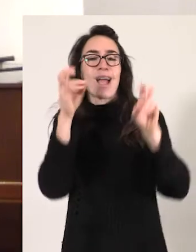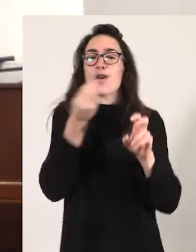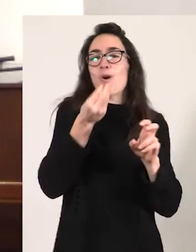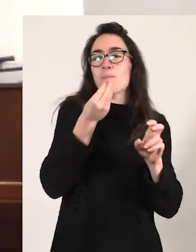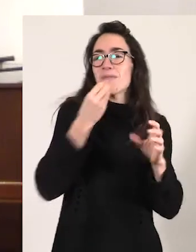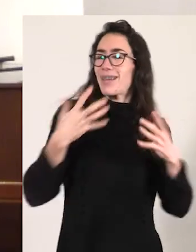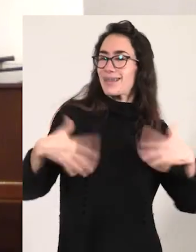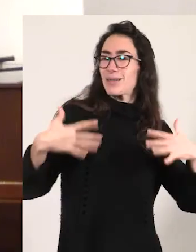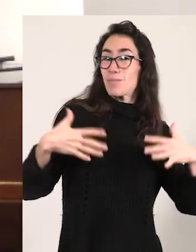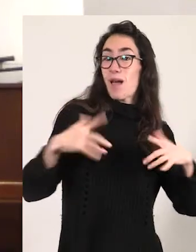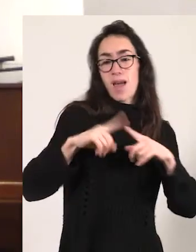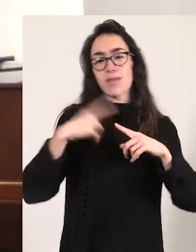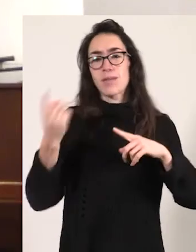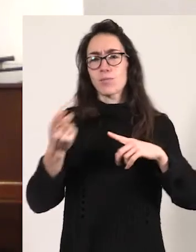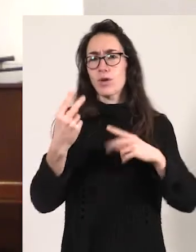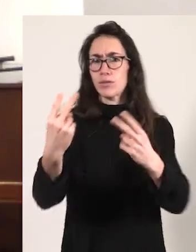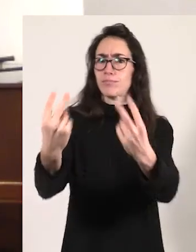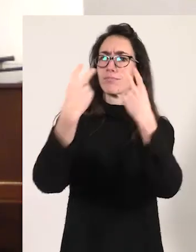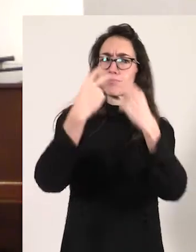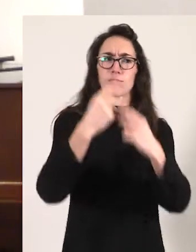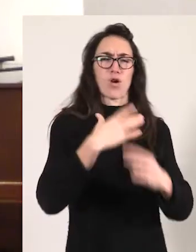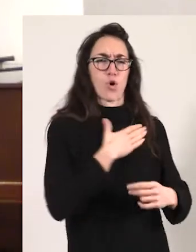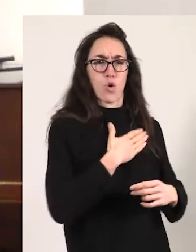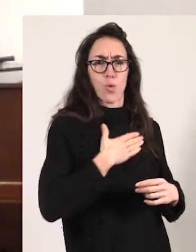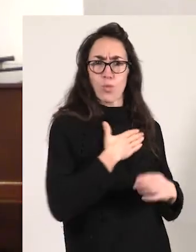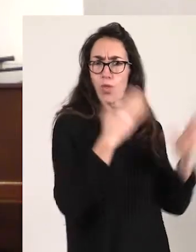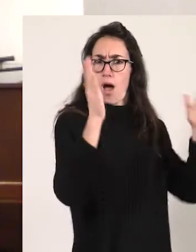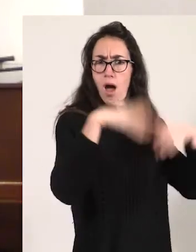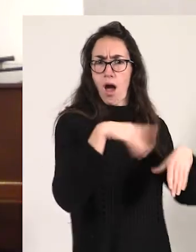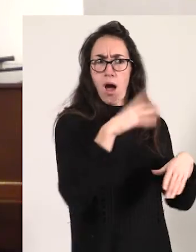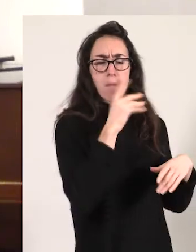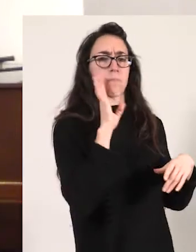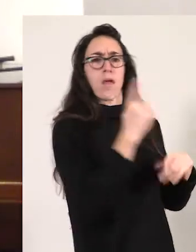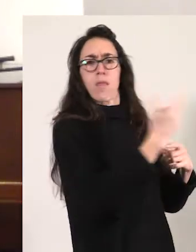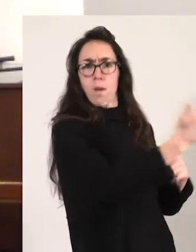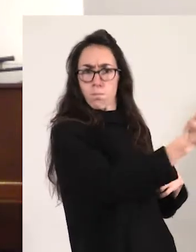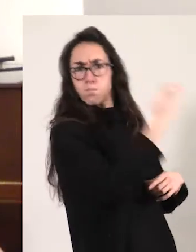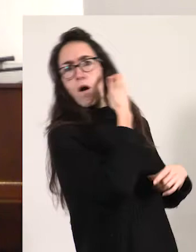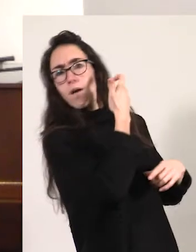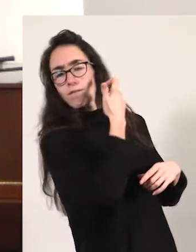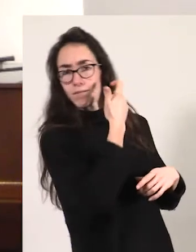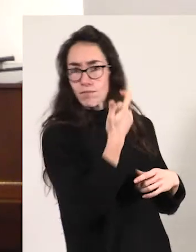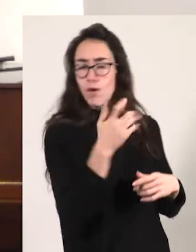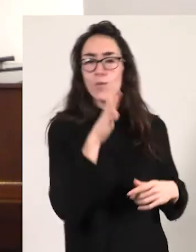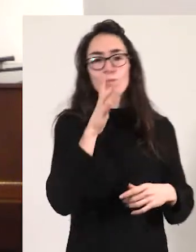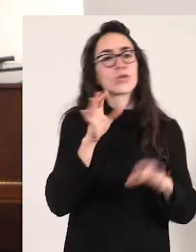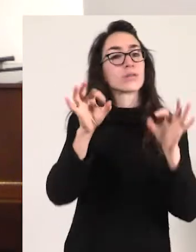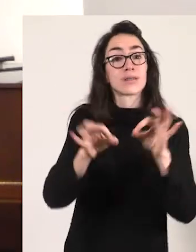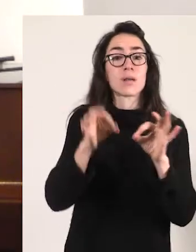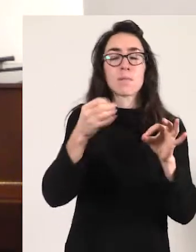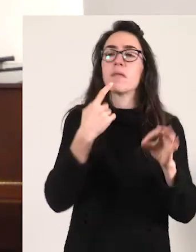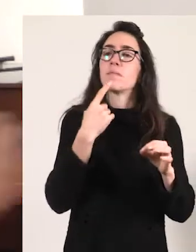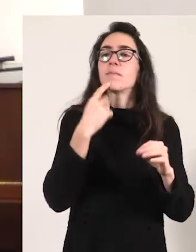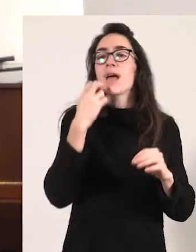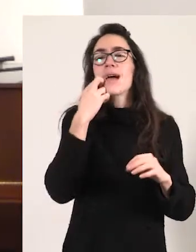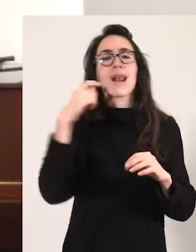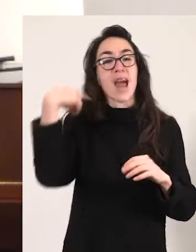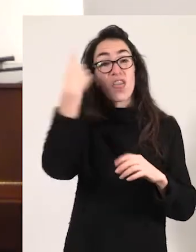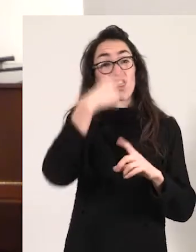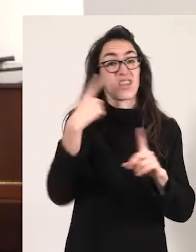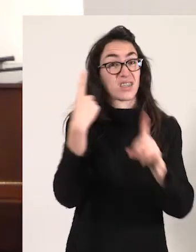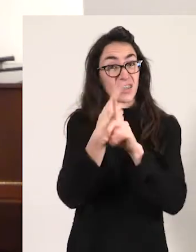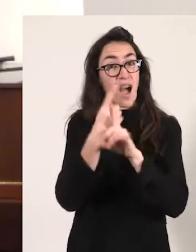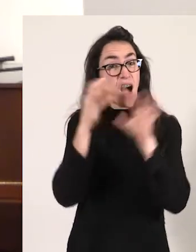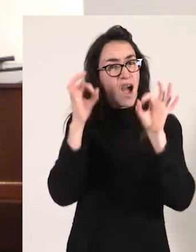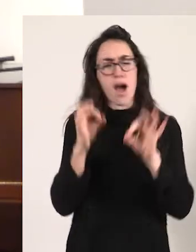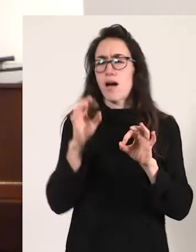tardes, para resultar incómoda, incluso para sentir que está insultándote, porque este es otro de los problemas, como nos han